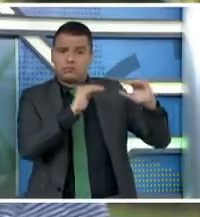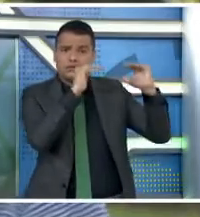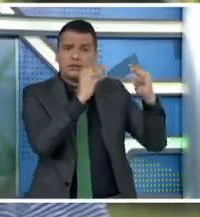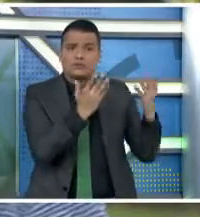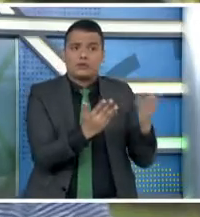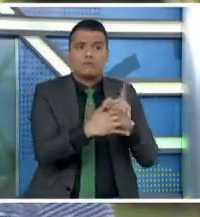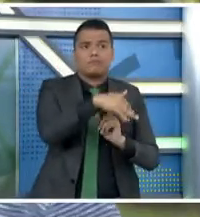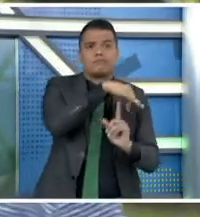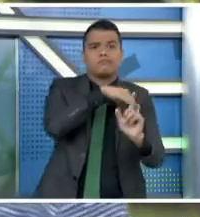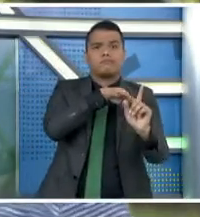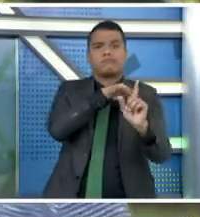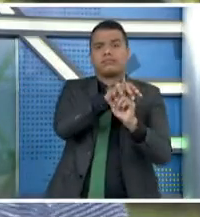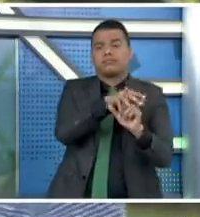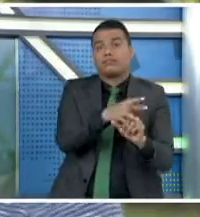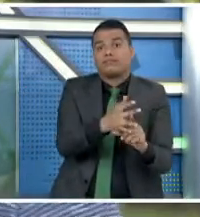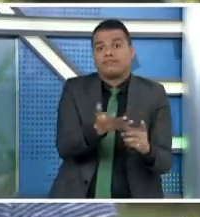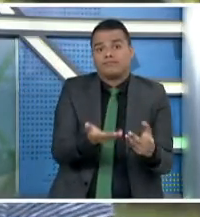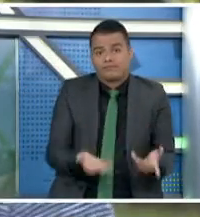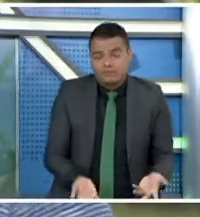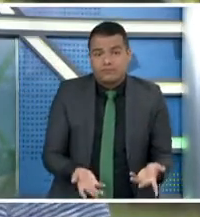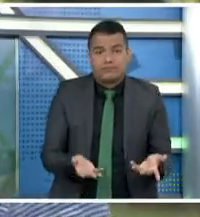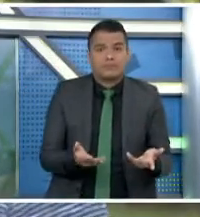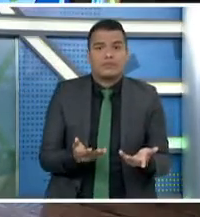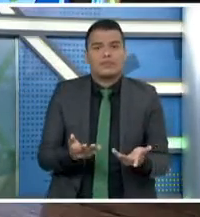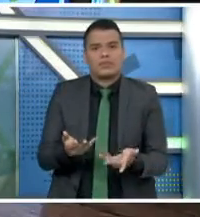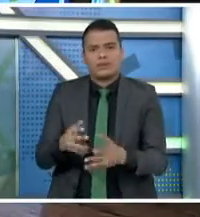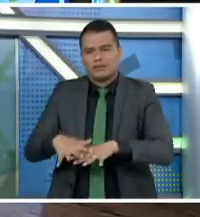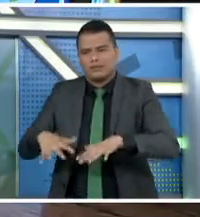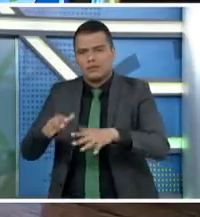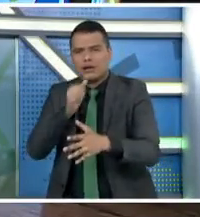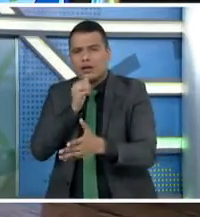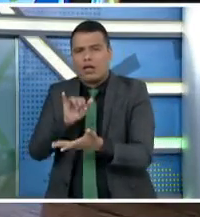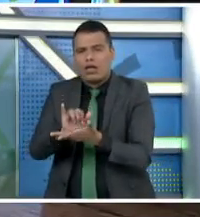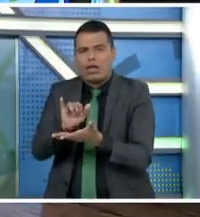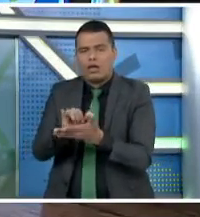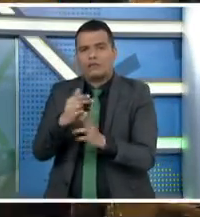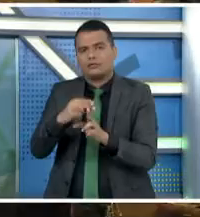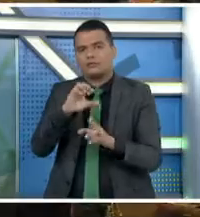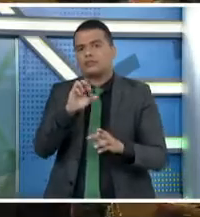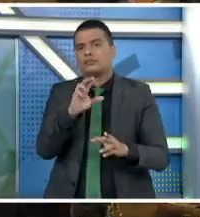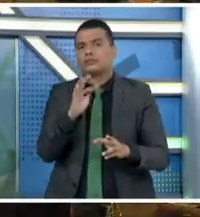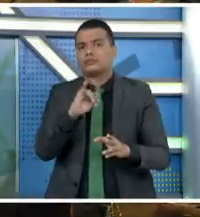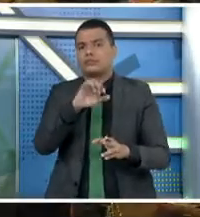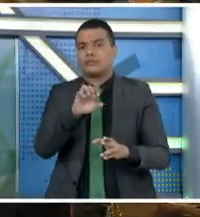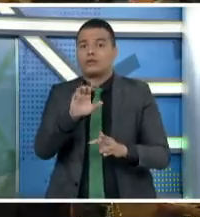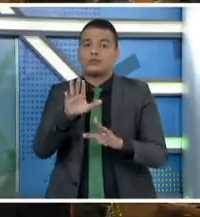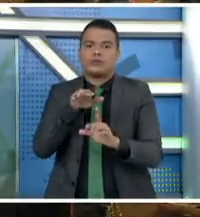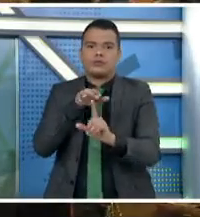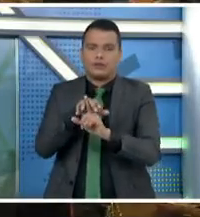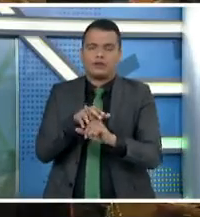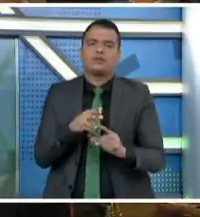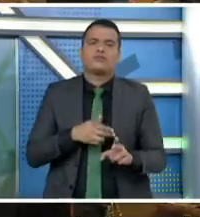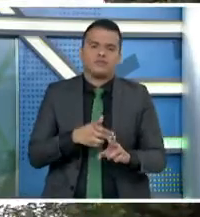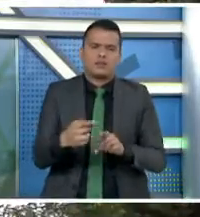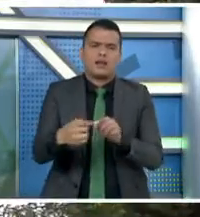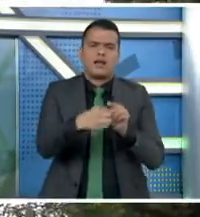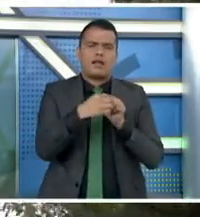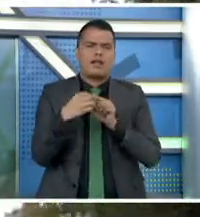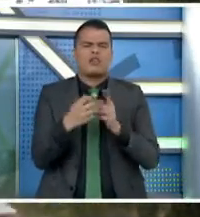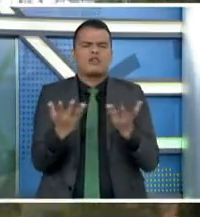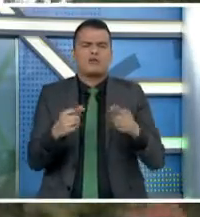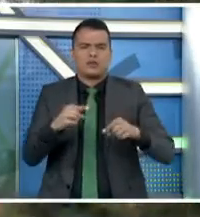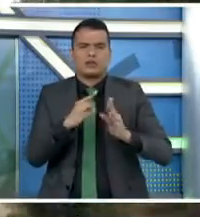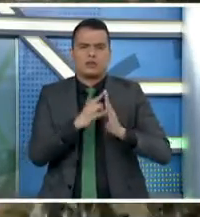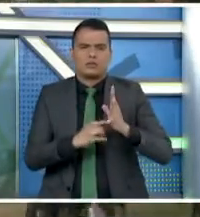afectaciones en los ecosistemas el tema del humedal el cortijo estos dos temas serán los ejes centrales del próximo ciclo de debates que se realizará en la